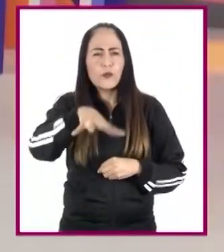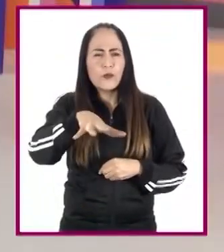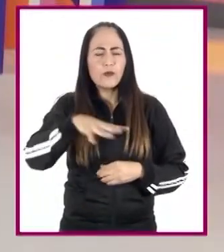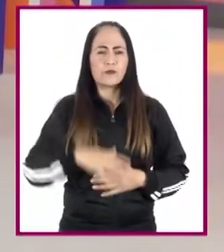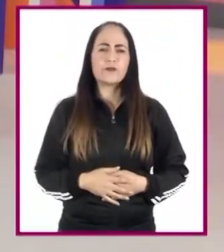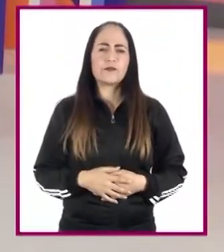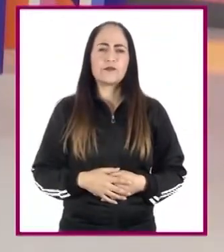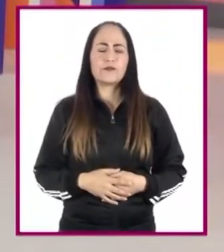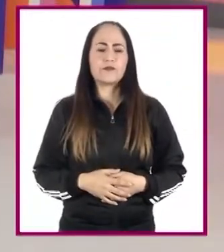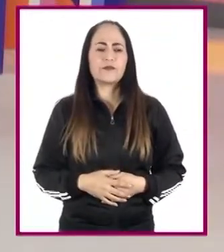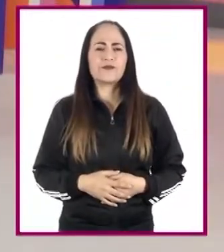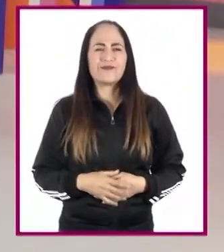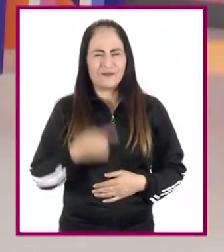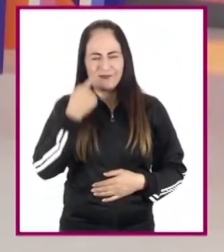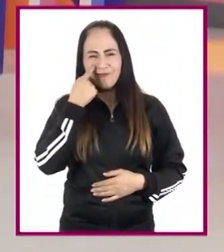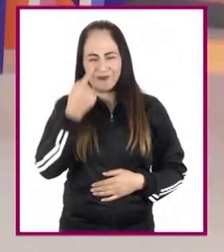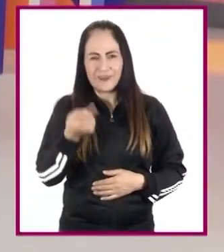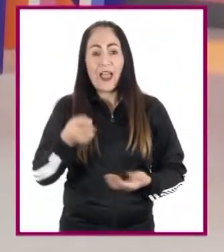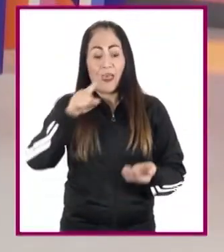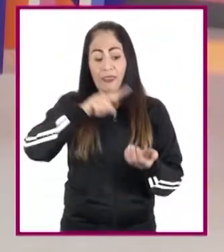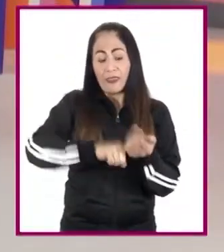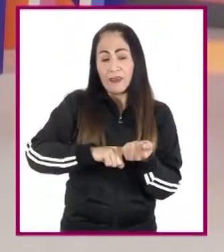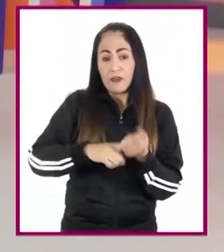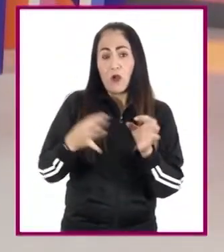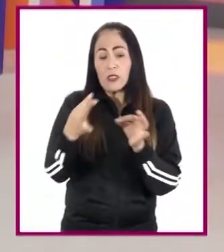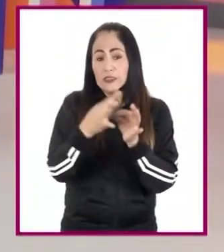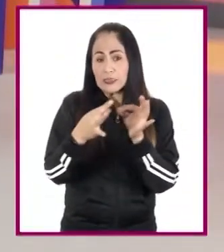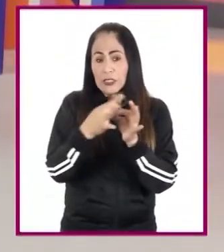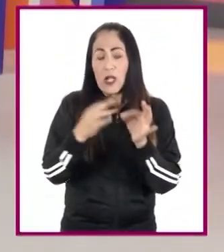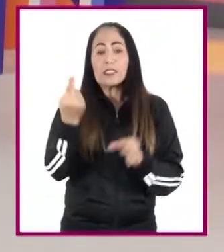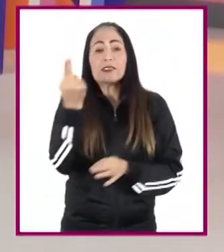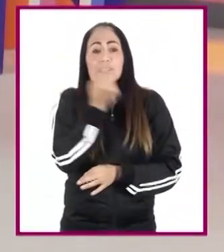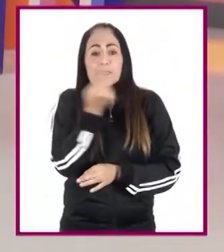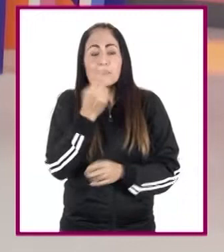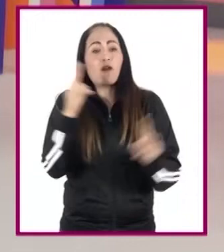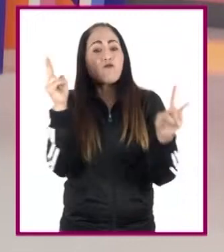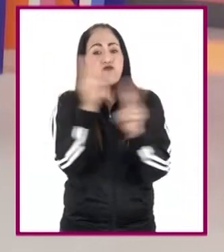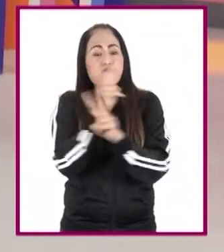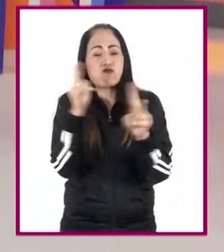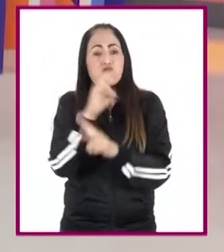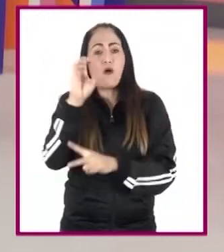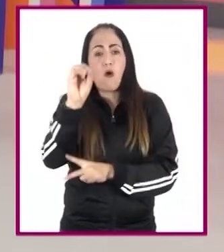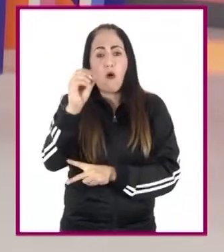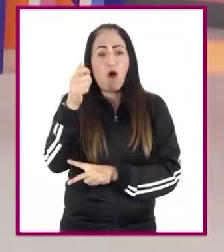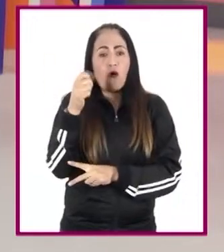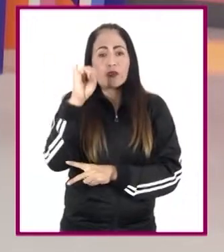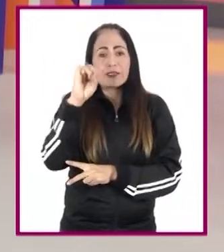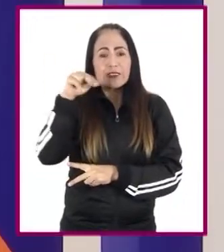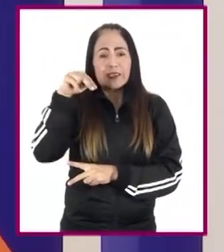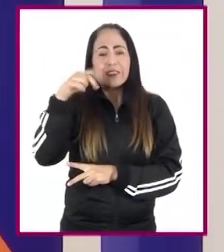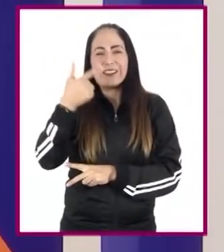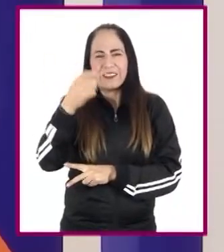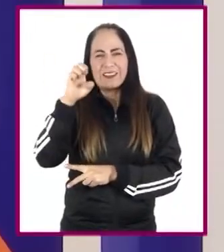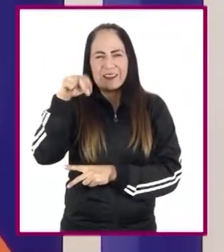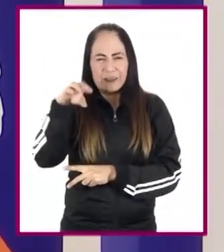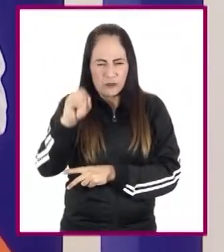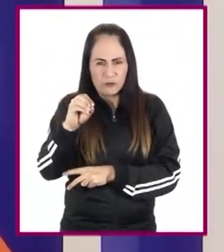Como acabamos de ver, dentro de la célula necesitamos oxígeno para que se lleven a cabo las reacciones de oxidación y